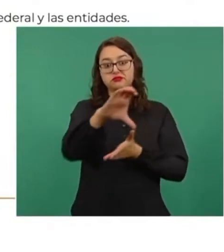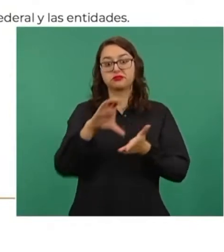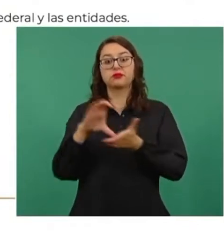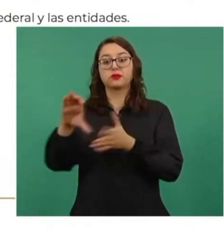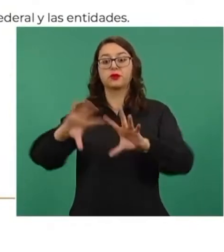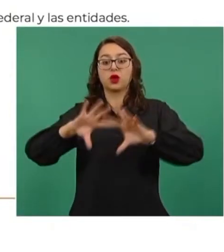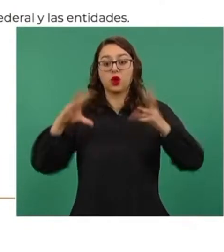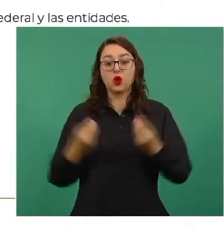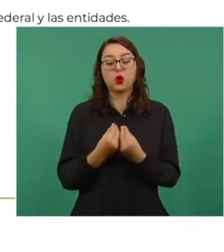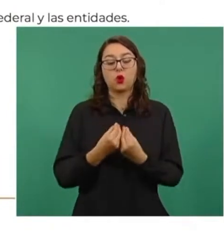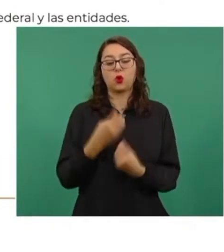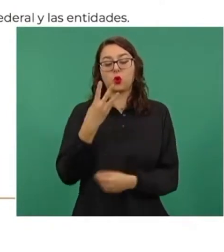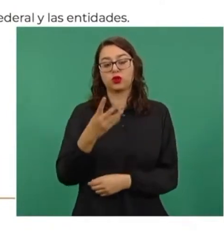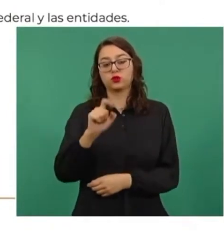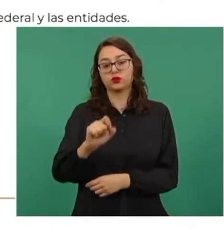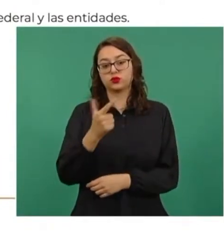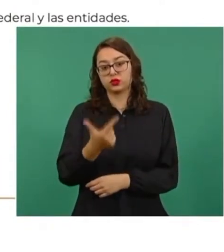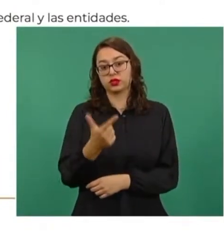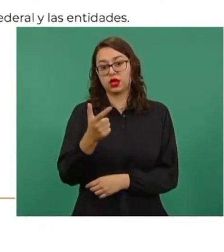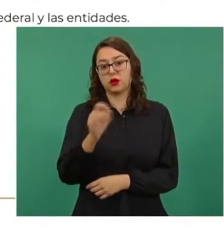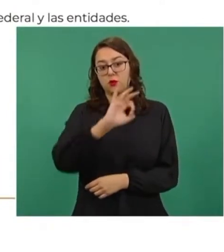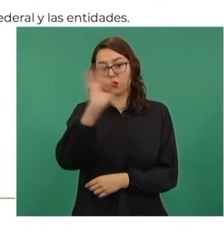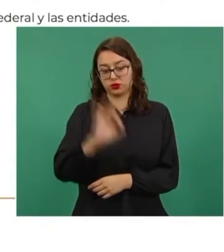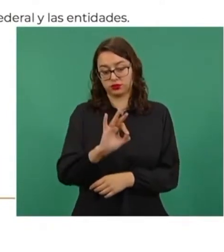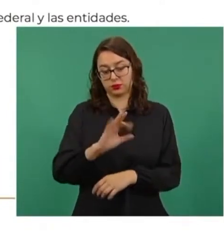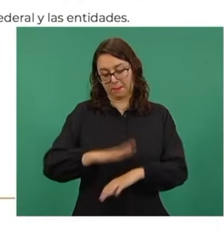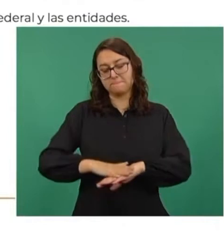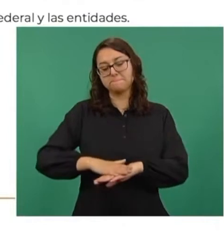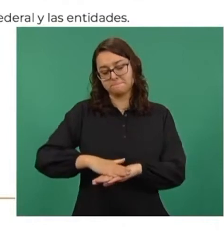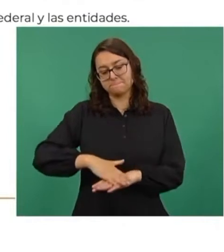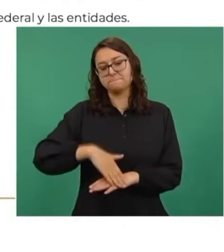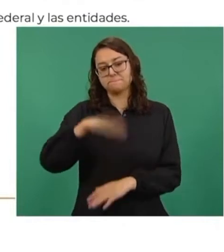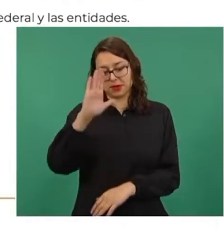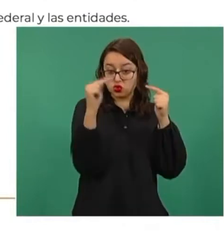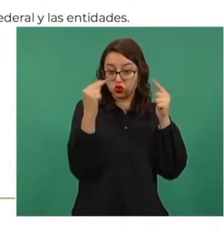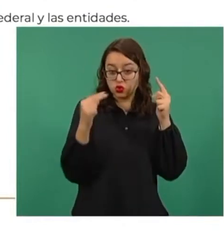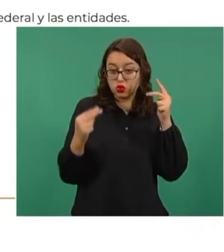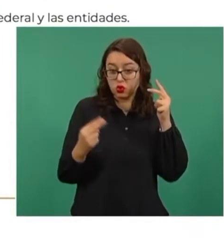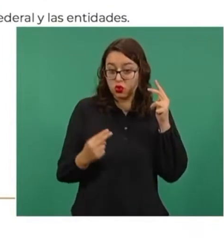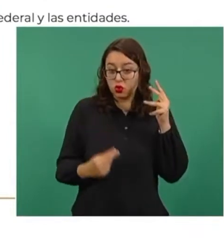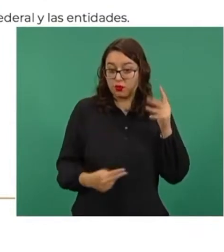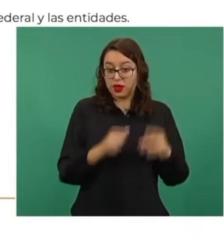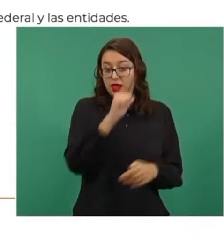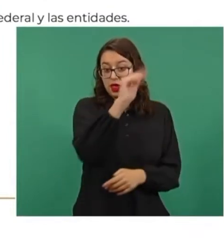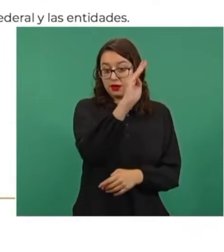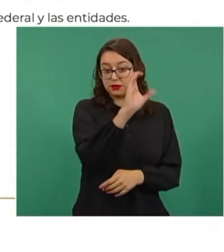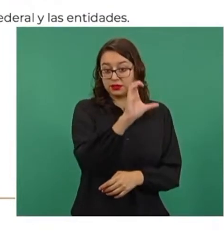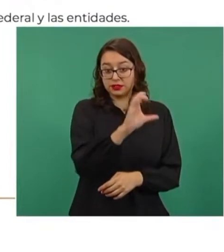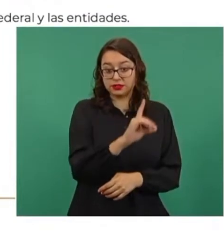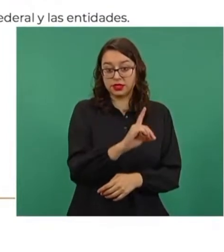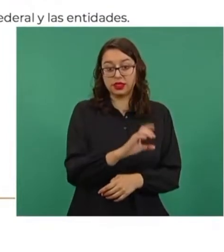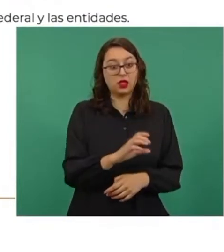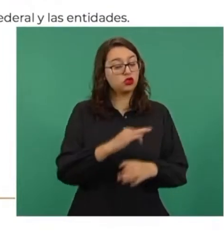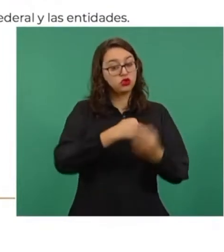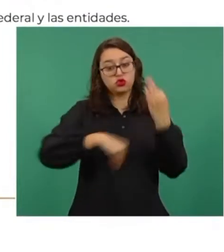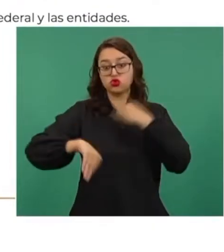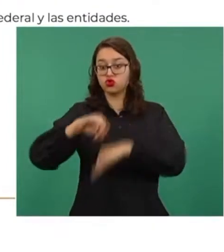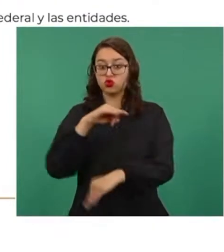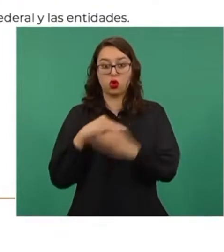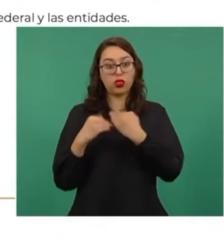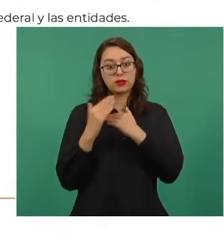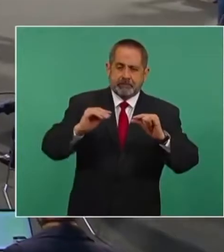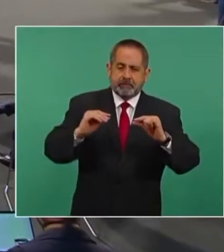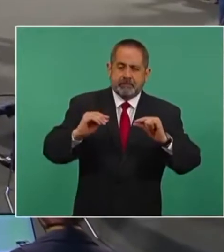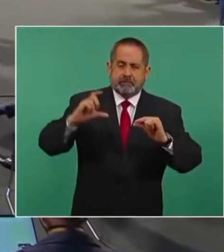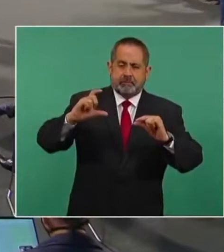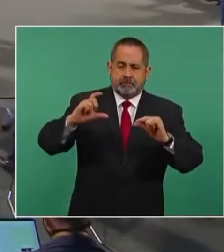tasa de crecimiento de 4.7% de crecimiento en términos reales. Todas están creciendo, todas absolutamente, no hay ninguna que